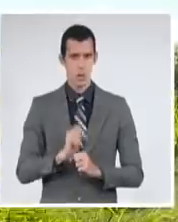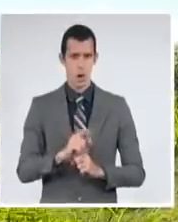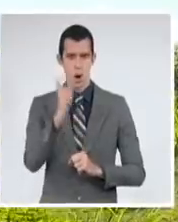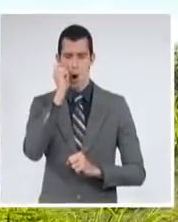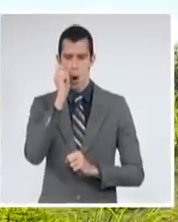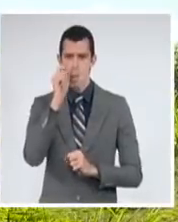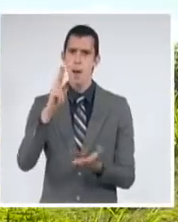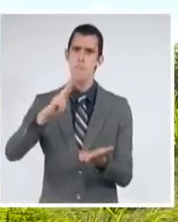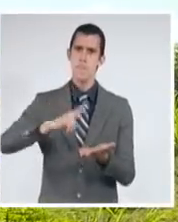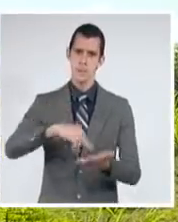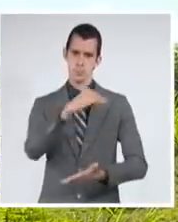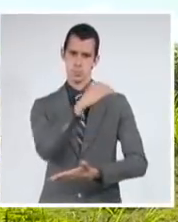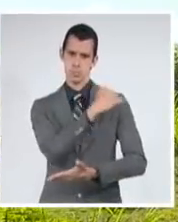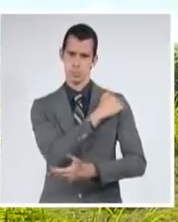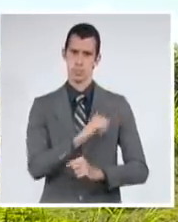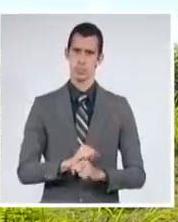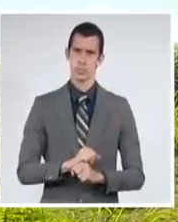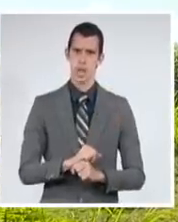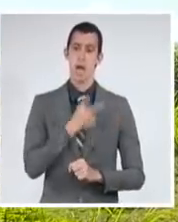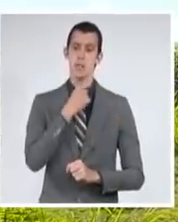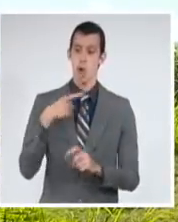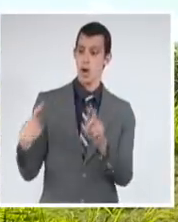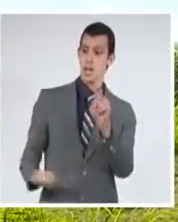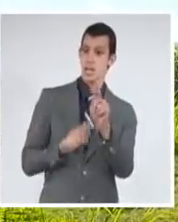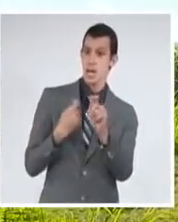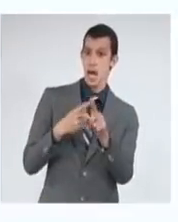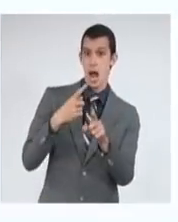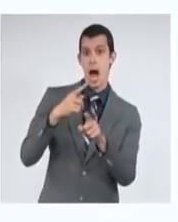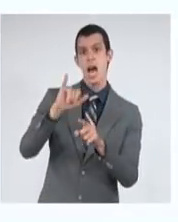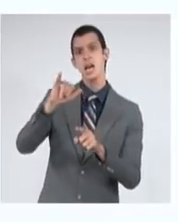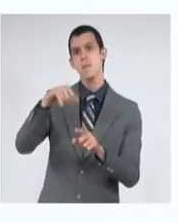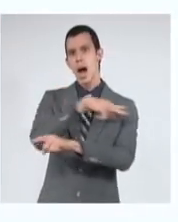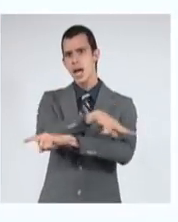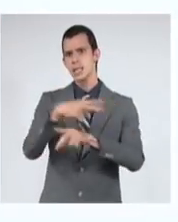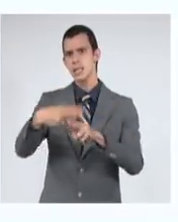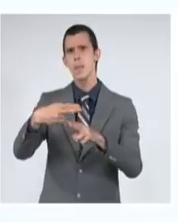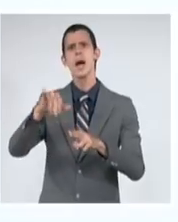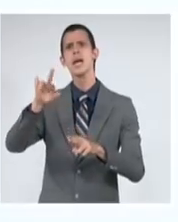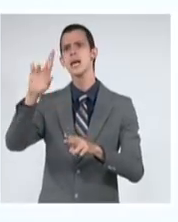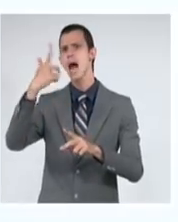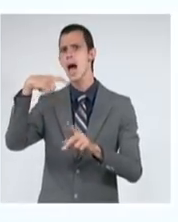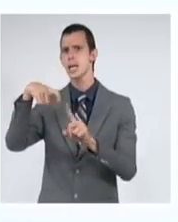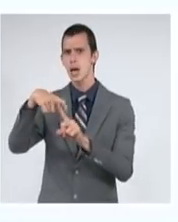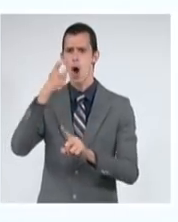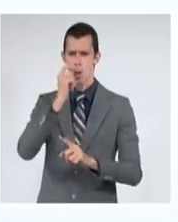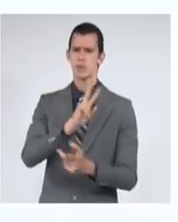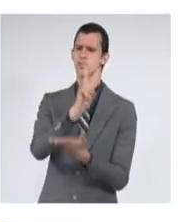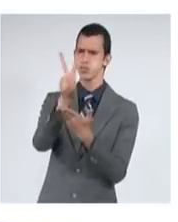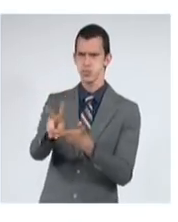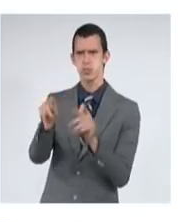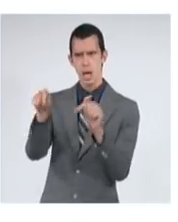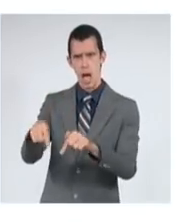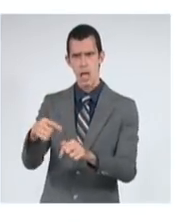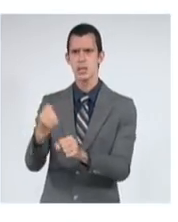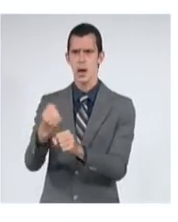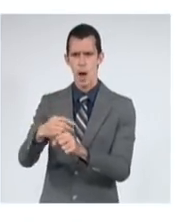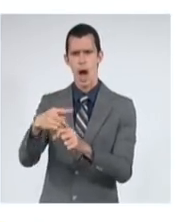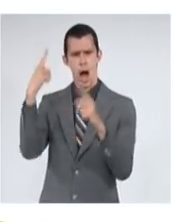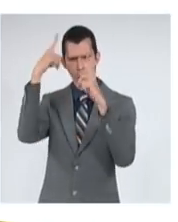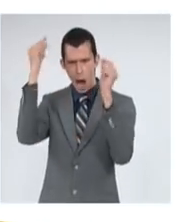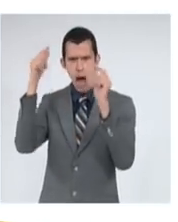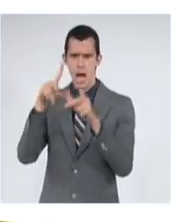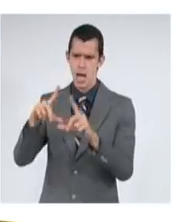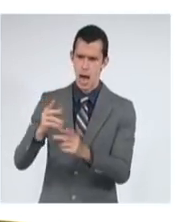como sargento enfermero a la guerra que ese país llevó a Irak. Lazo afirma que su lucha por el fin del bloqueo es lo